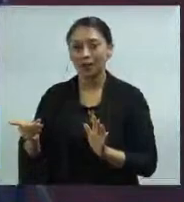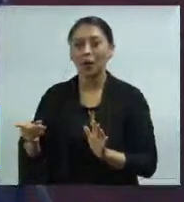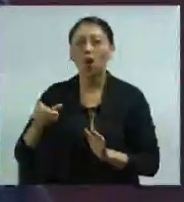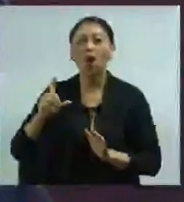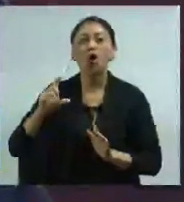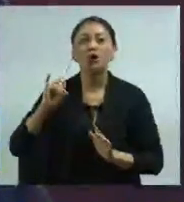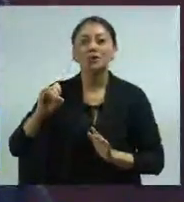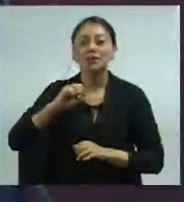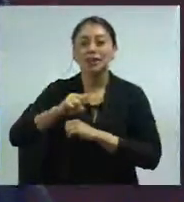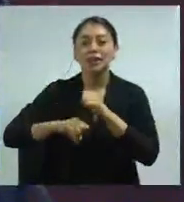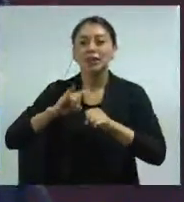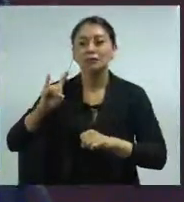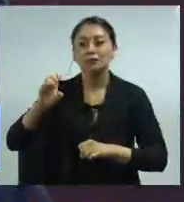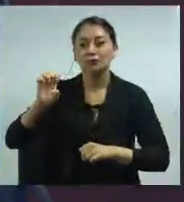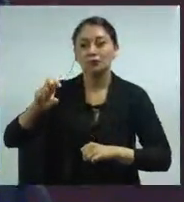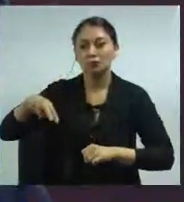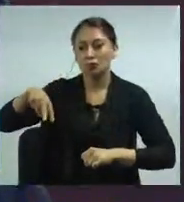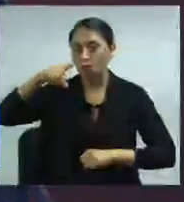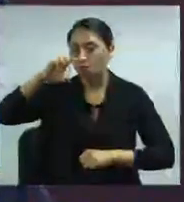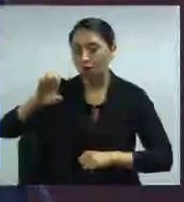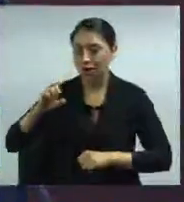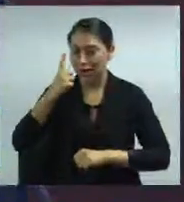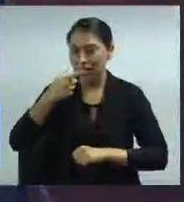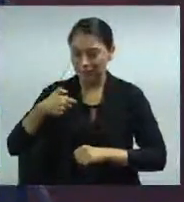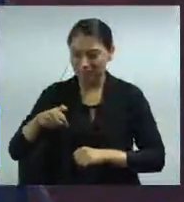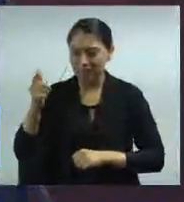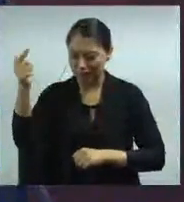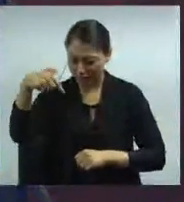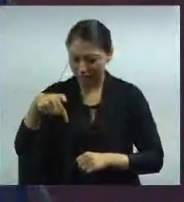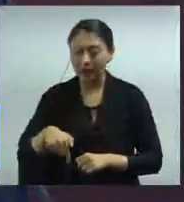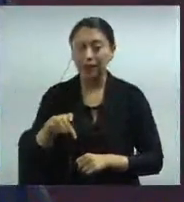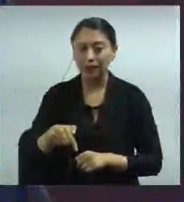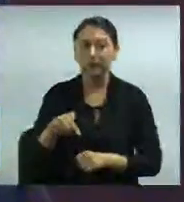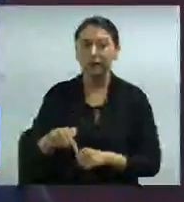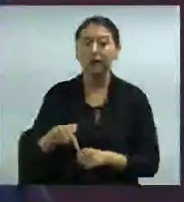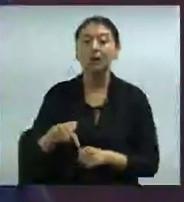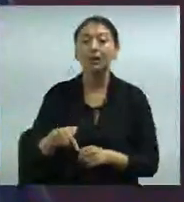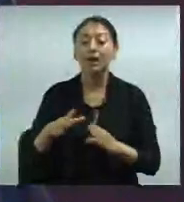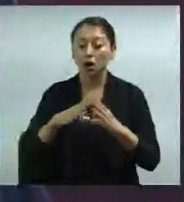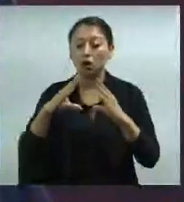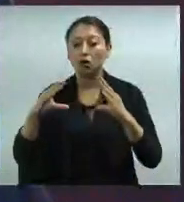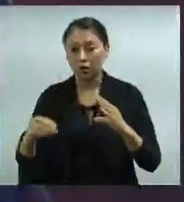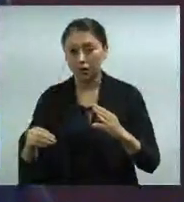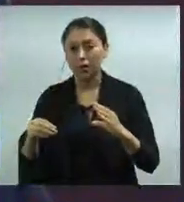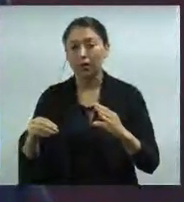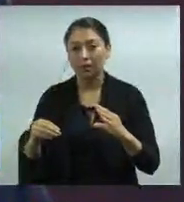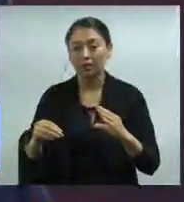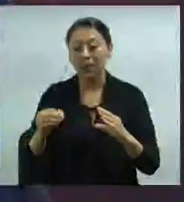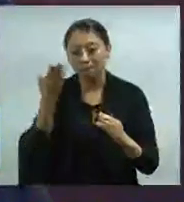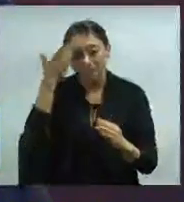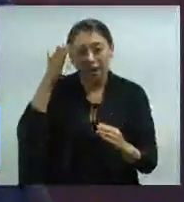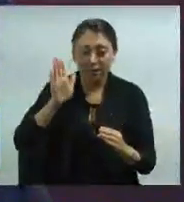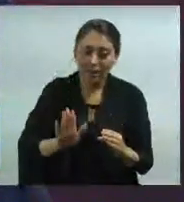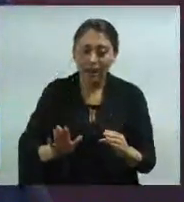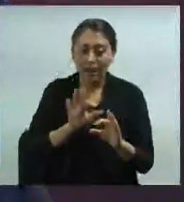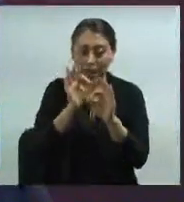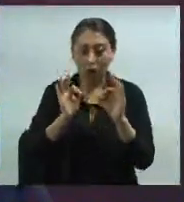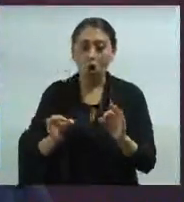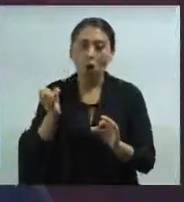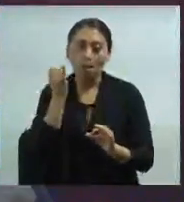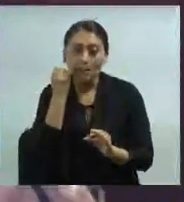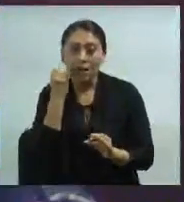los funcionarios de CONRED y del Ministerio de la Defensa para el día miércoles o para el día mañana, el día que la Junta